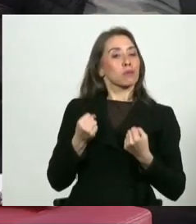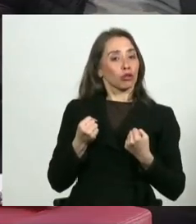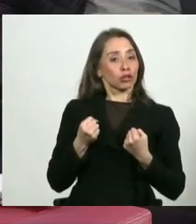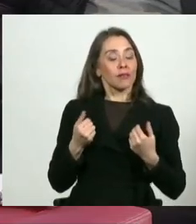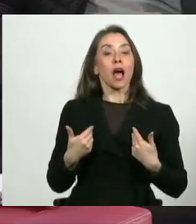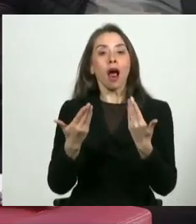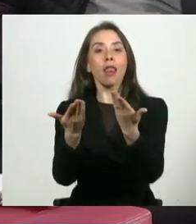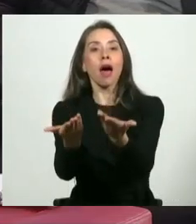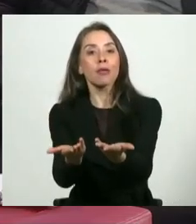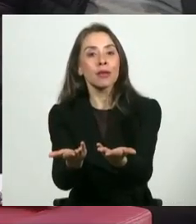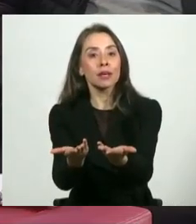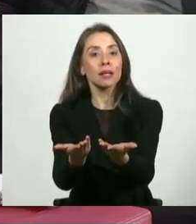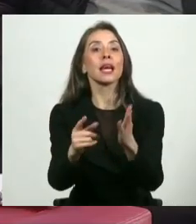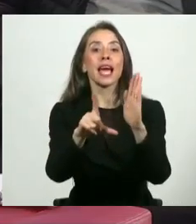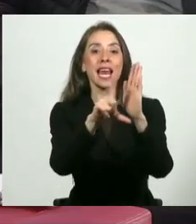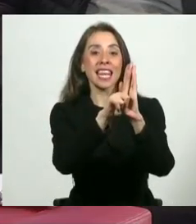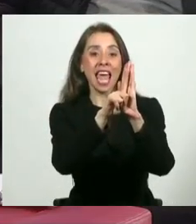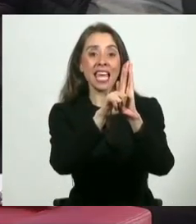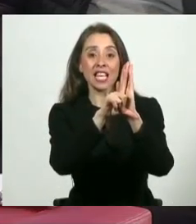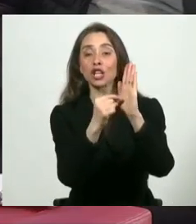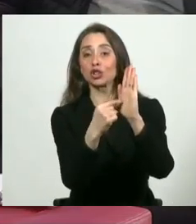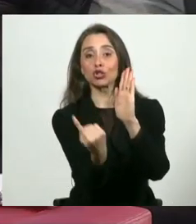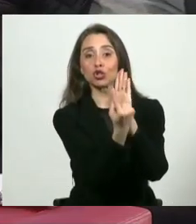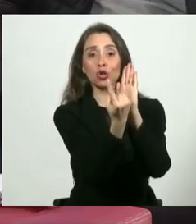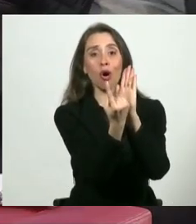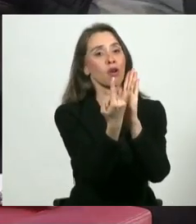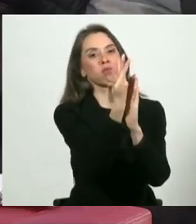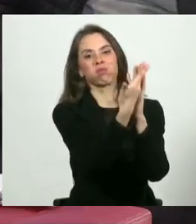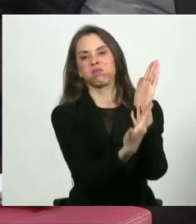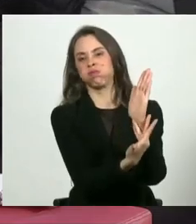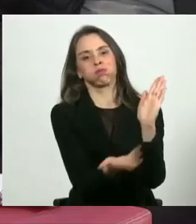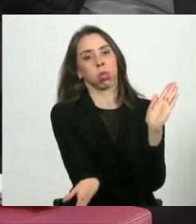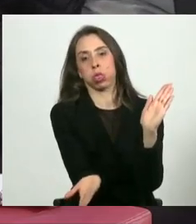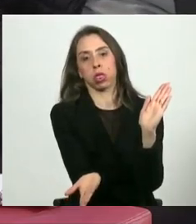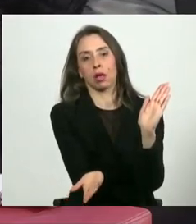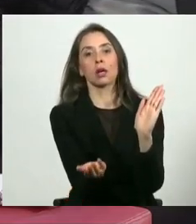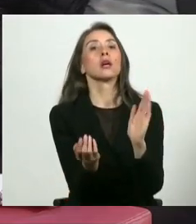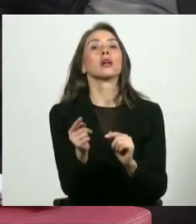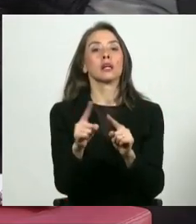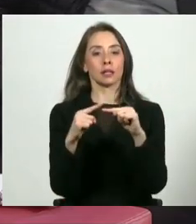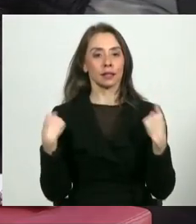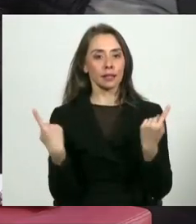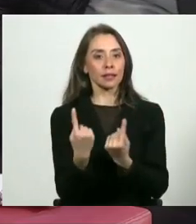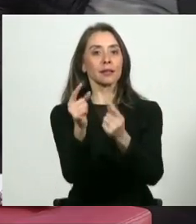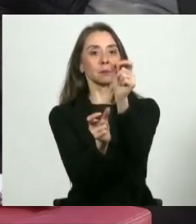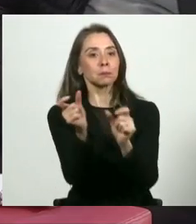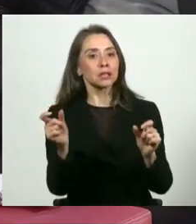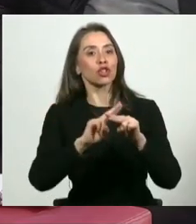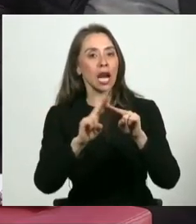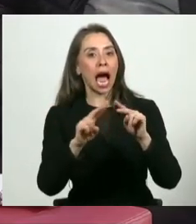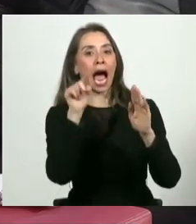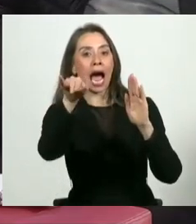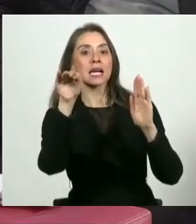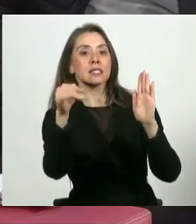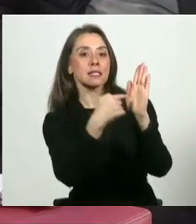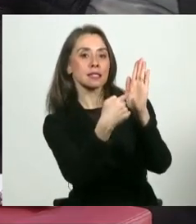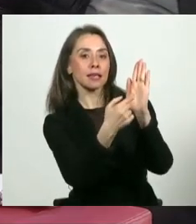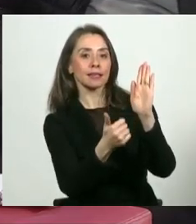den. Evidentemente que la ley por sí misma, letra muerta, si no vemos quién es la hacemos que sea